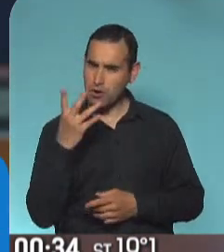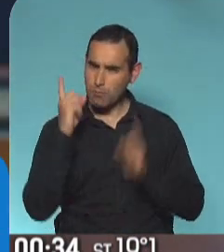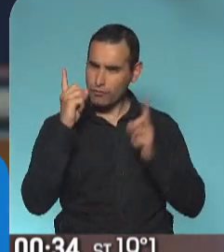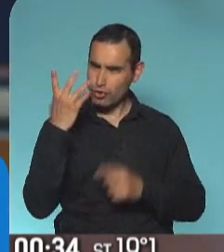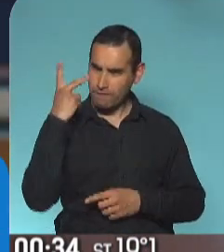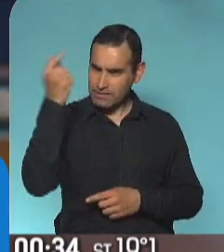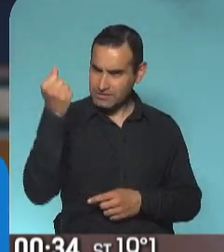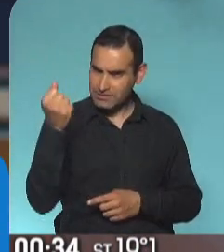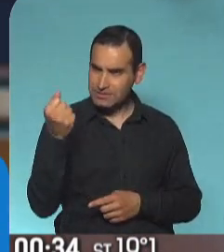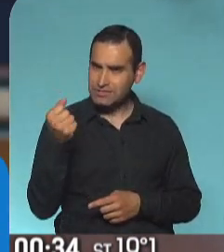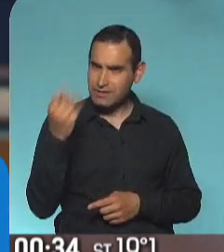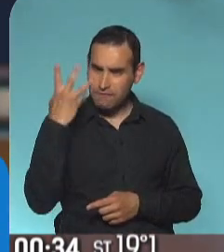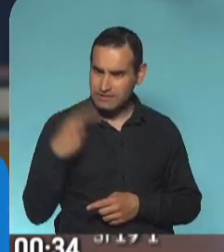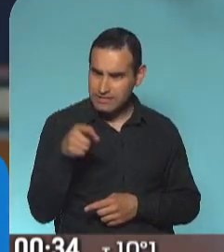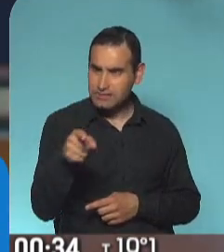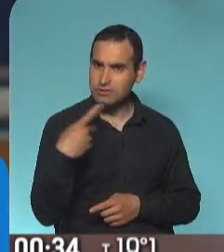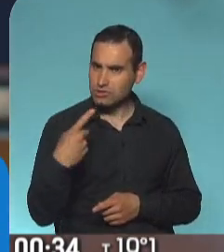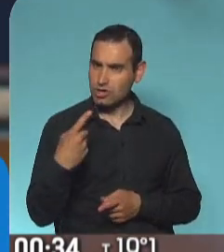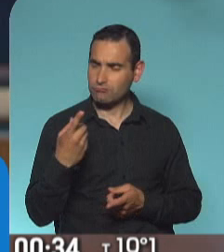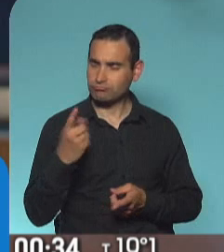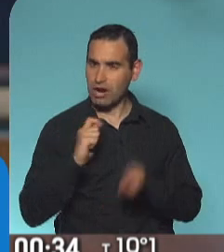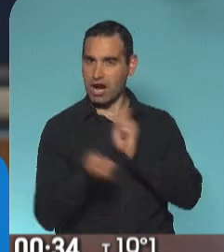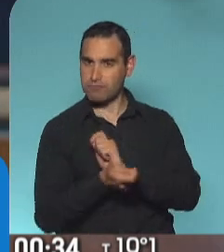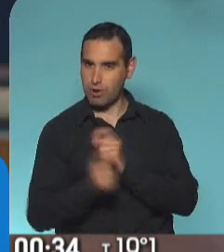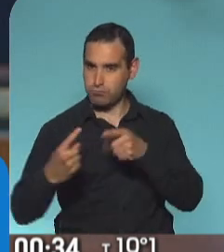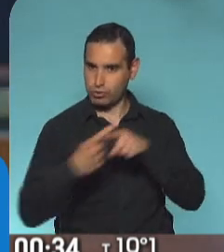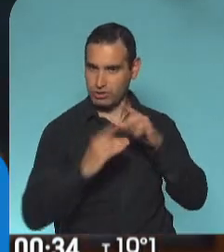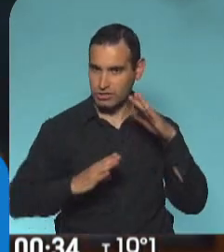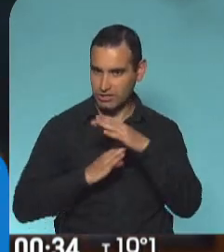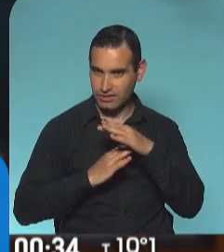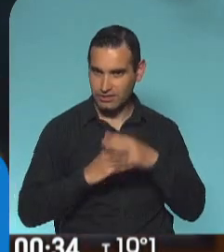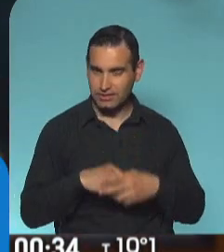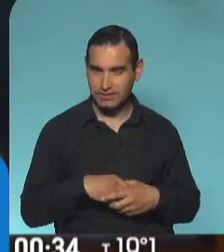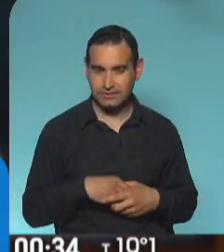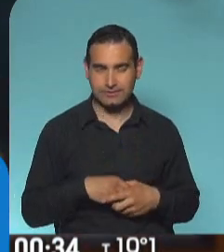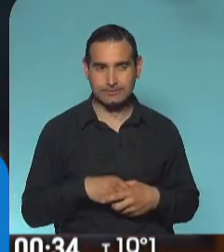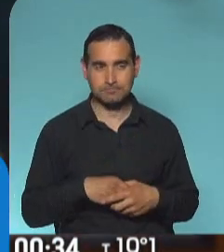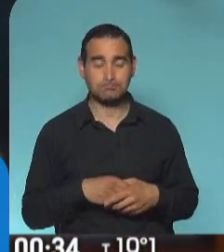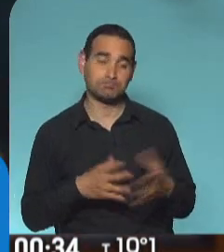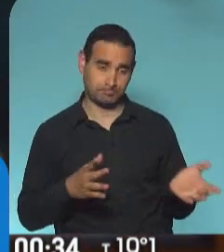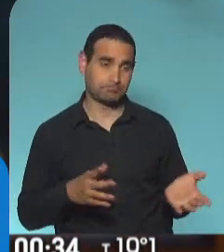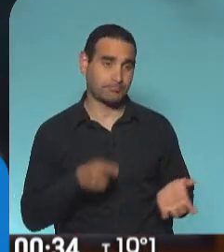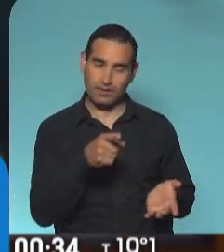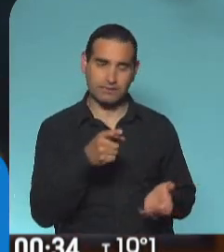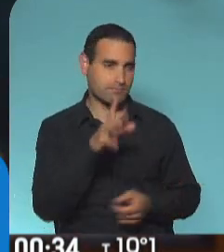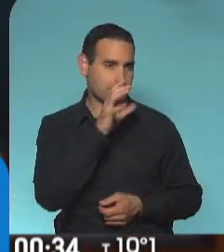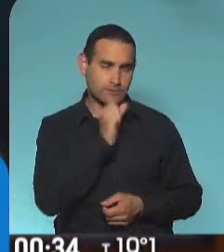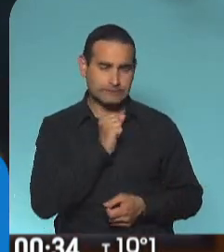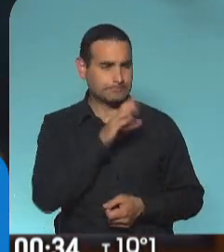convierte en ese camino en una dirigente política importante. Eso en base, digamos, a su resiliencia, a